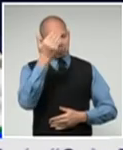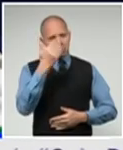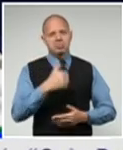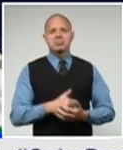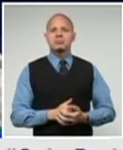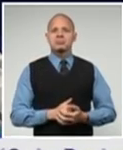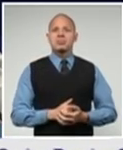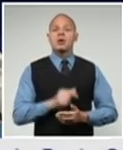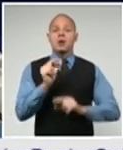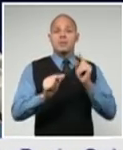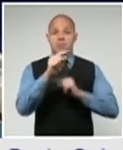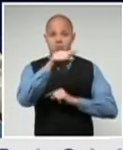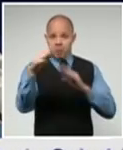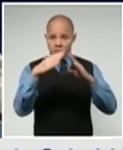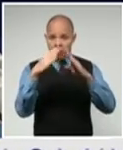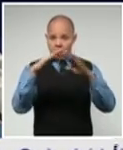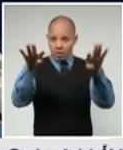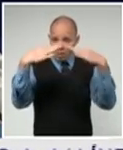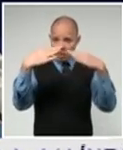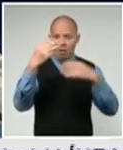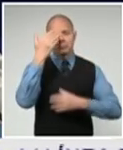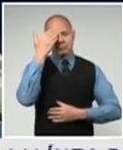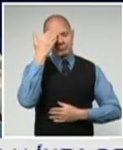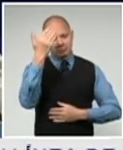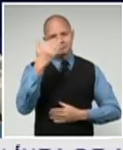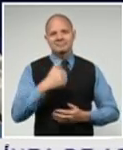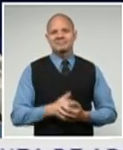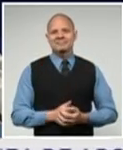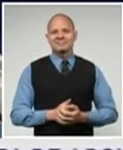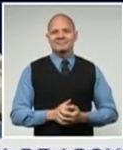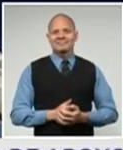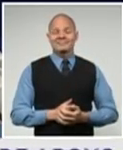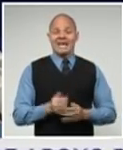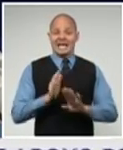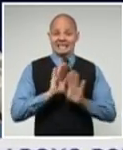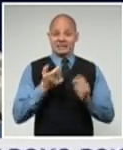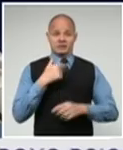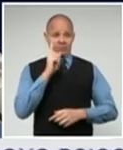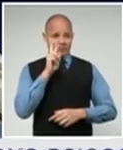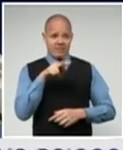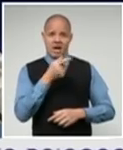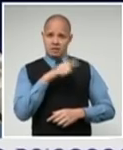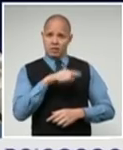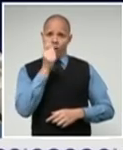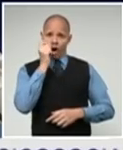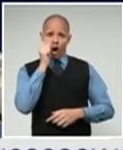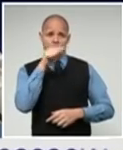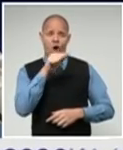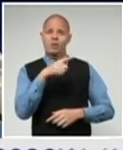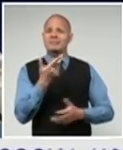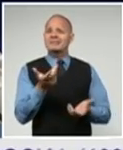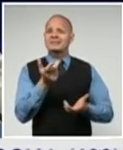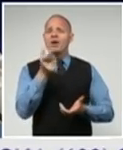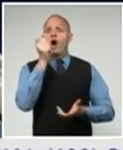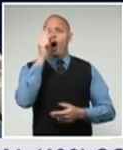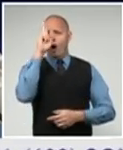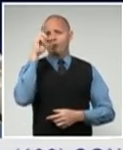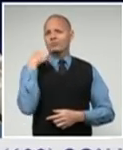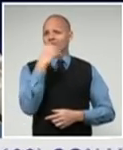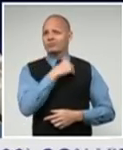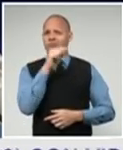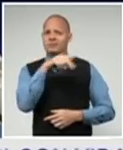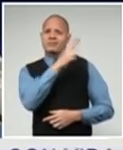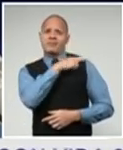nuestra información. Aunque vimos en la televisión al doctor Alberto Fernández, que es el jefe de todo lo que tiene que ver con la